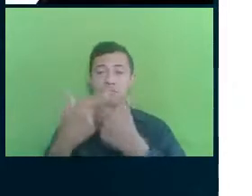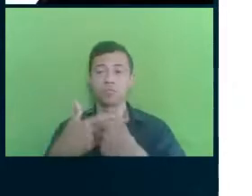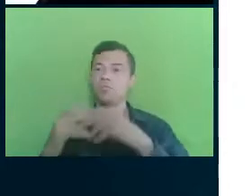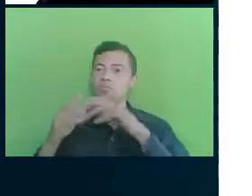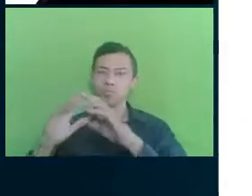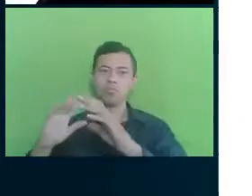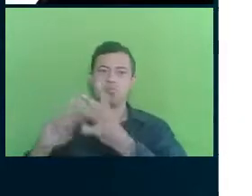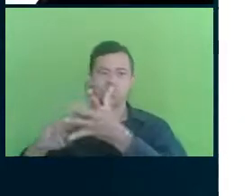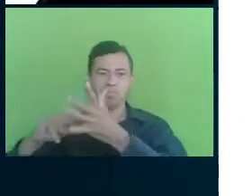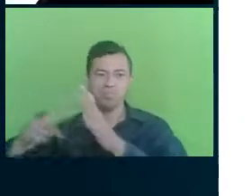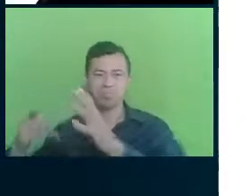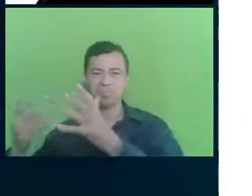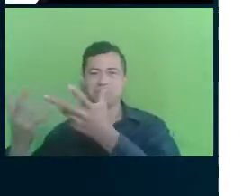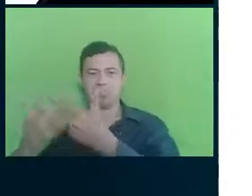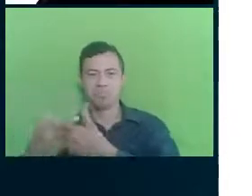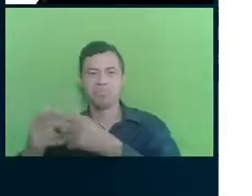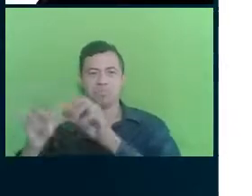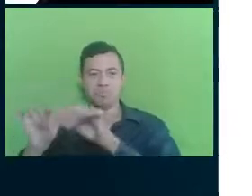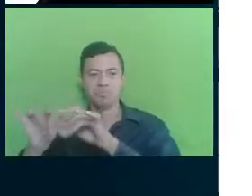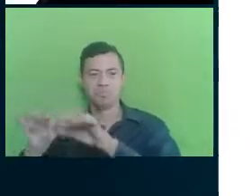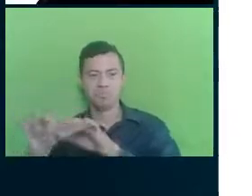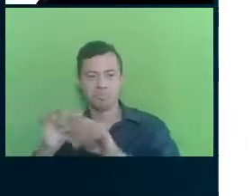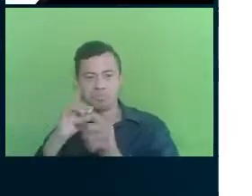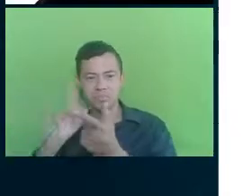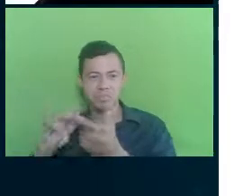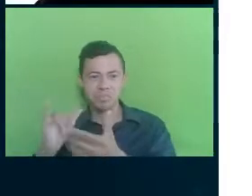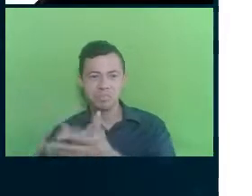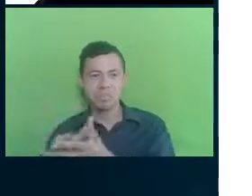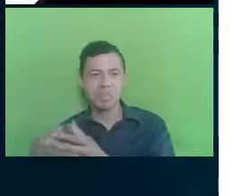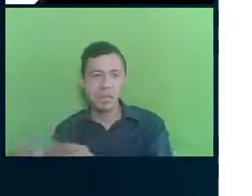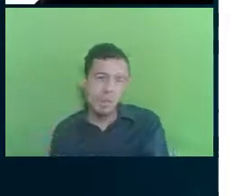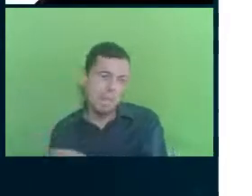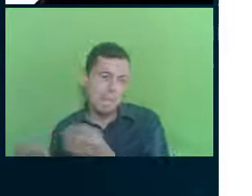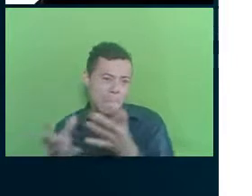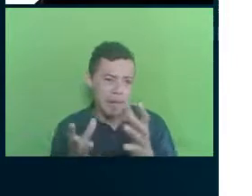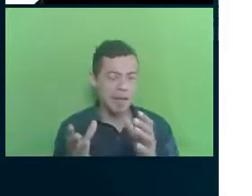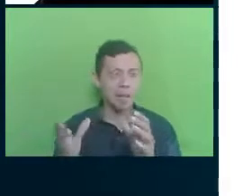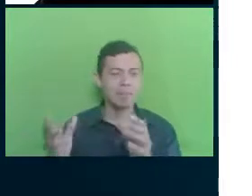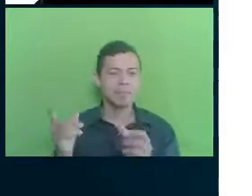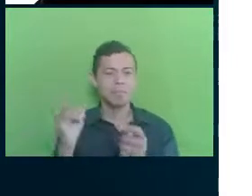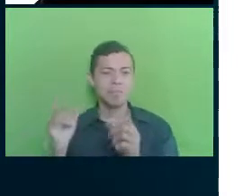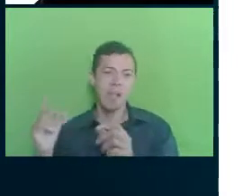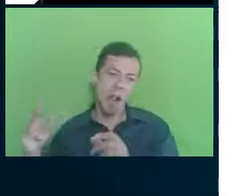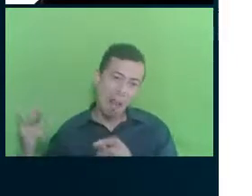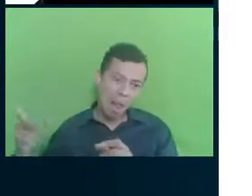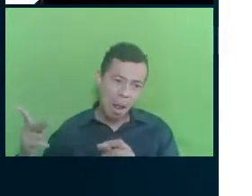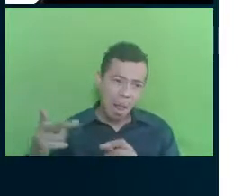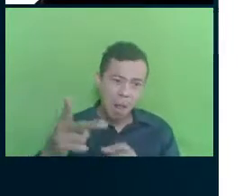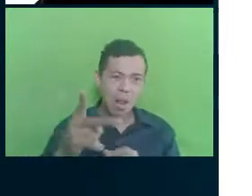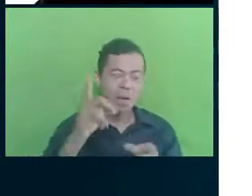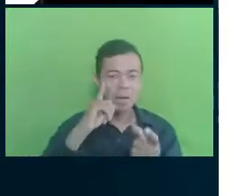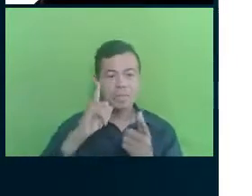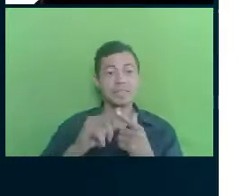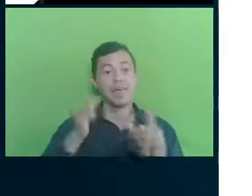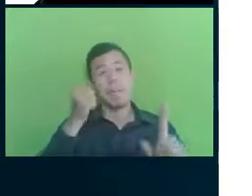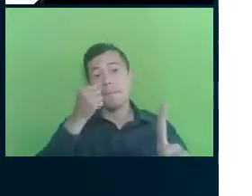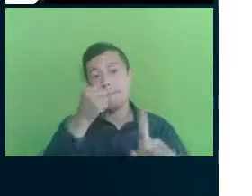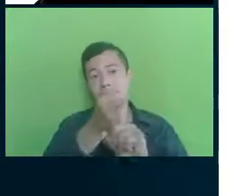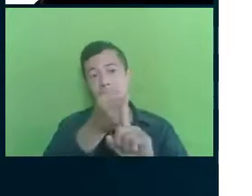digitalizadas como el tema de high tech, de transporte, logística y de viajes, pues genera un